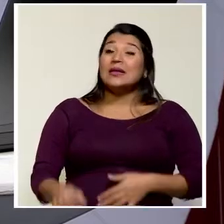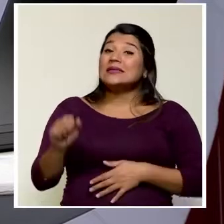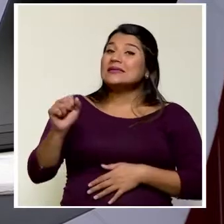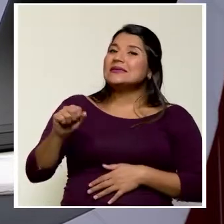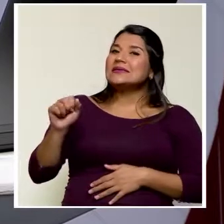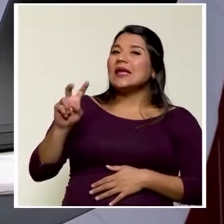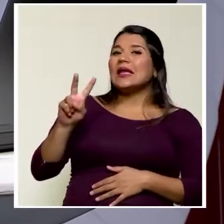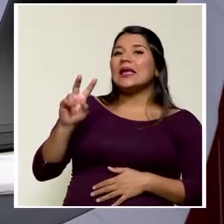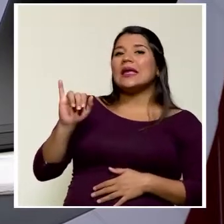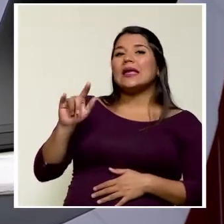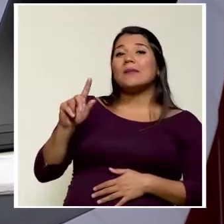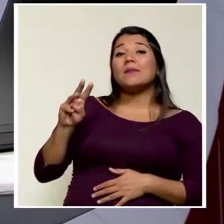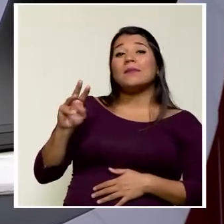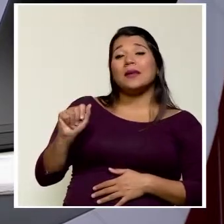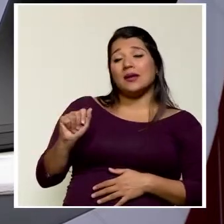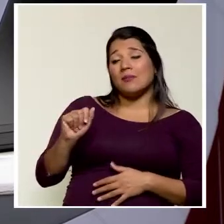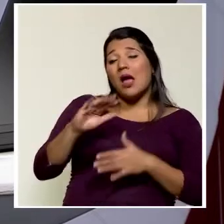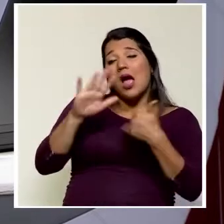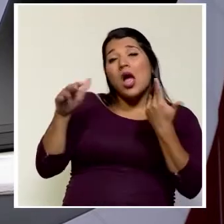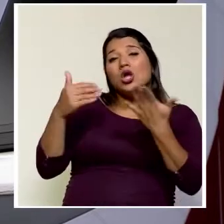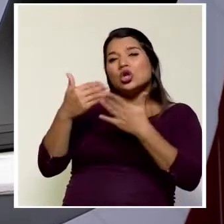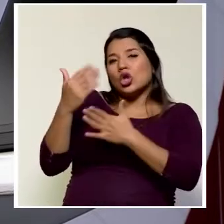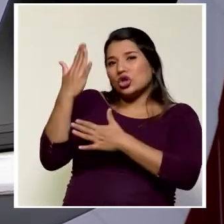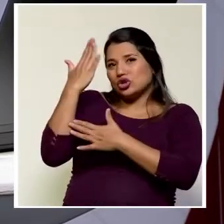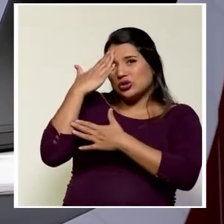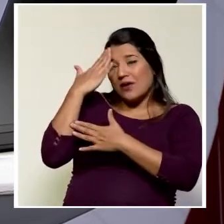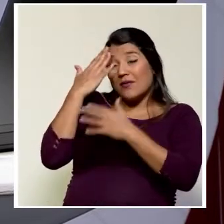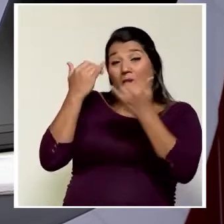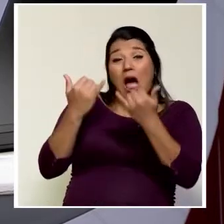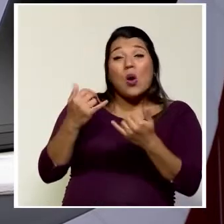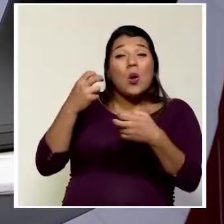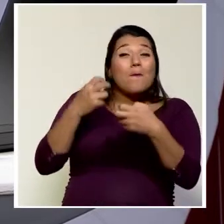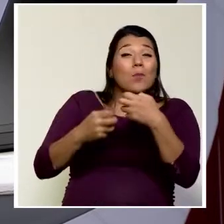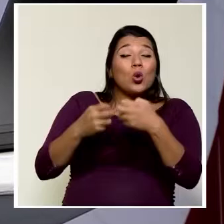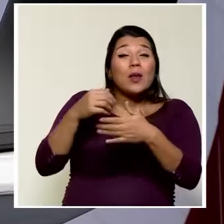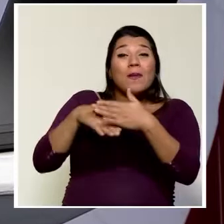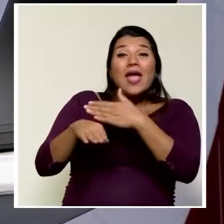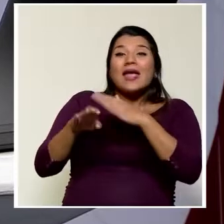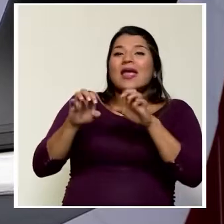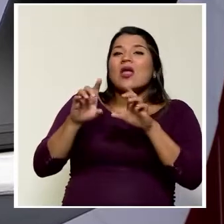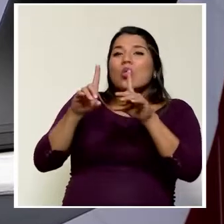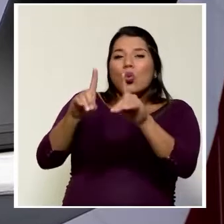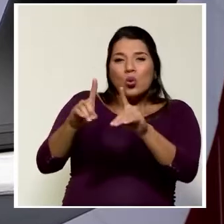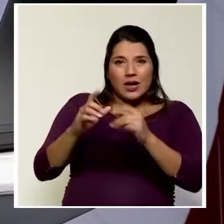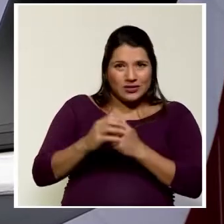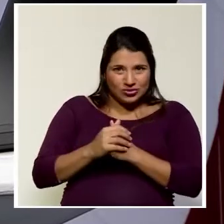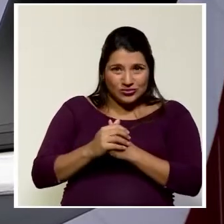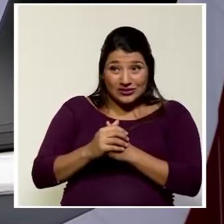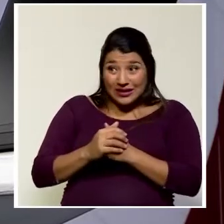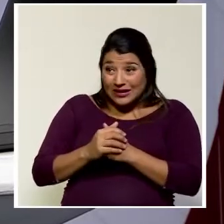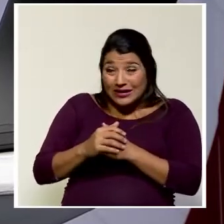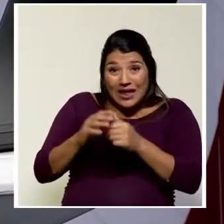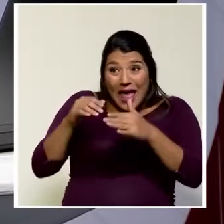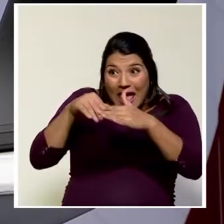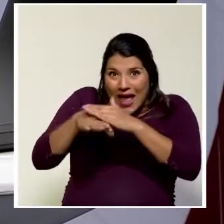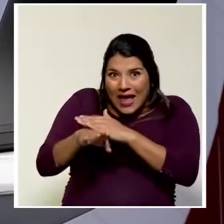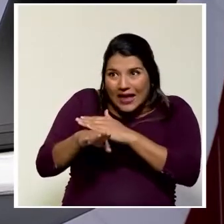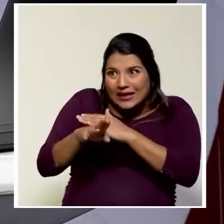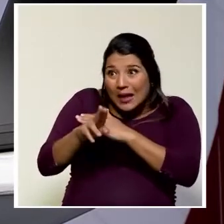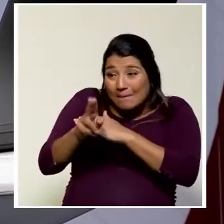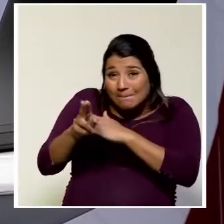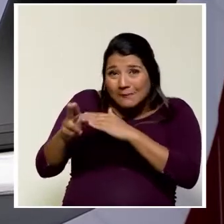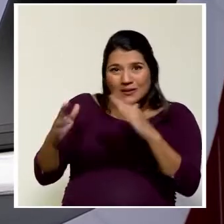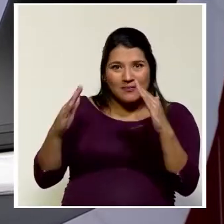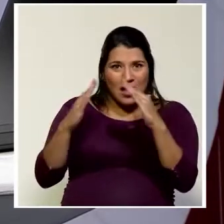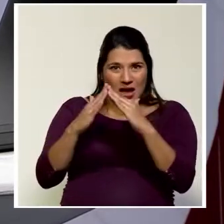No es nuevo para nadie que nos esté viendo ahora en su casa que hay una crisis en educación. La viven en las propias casas donde nos están viendo ahora.